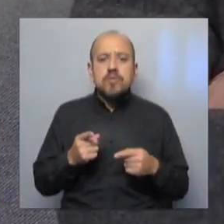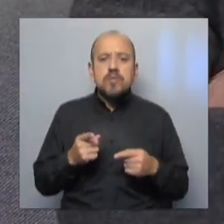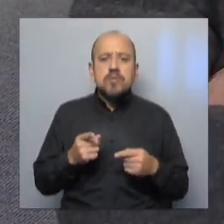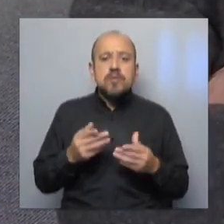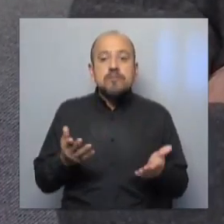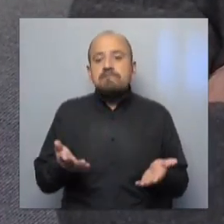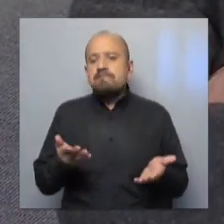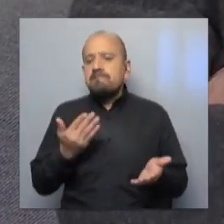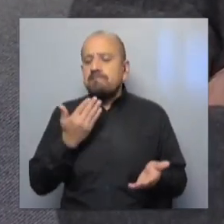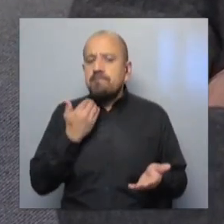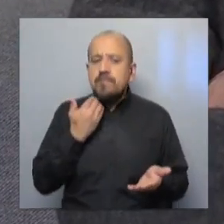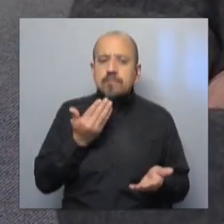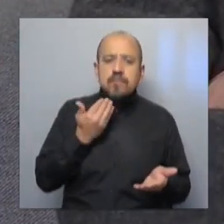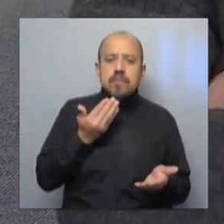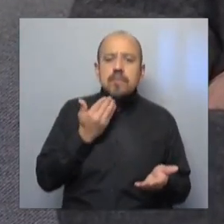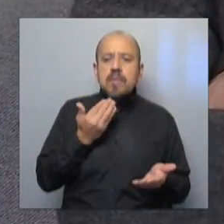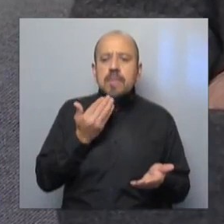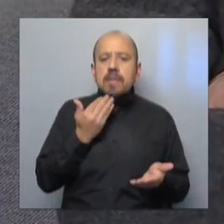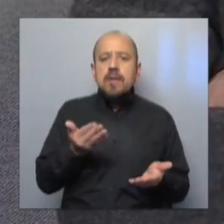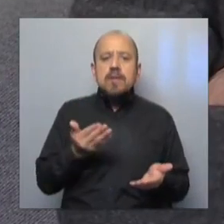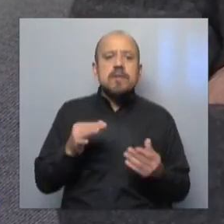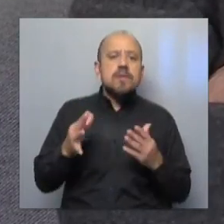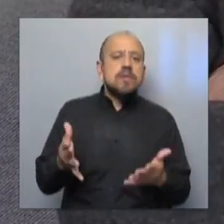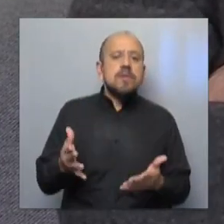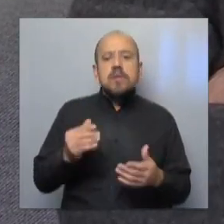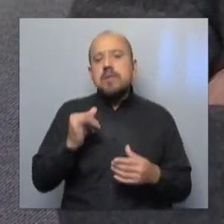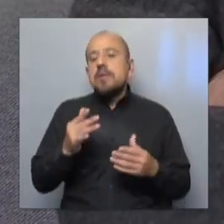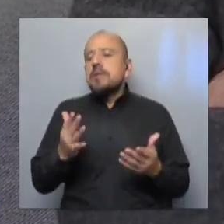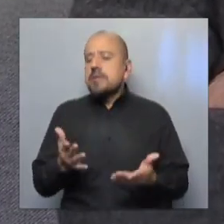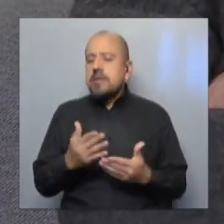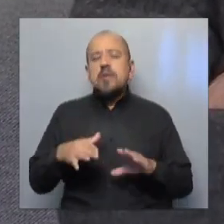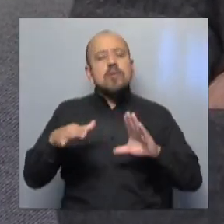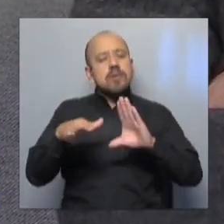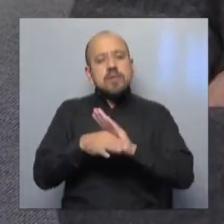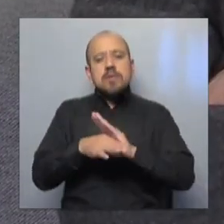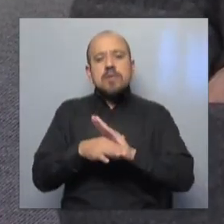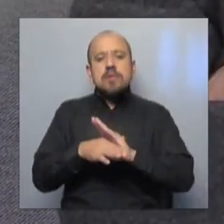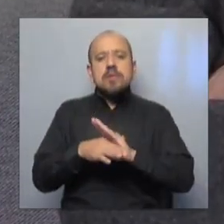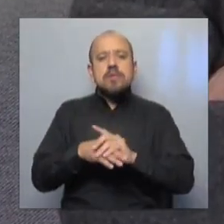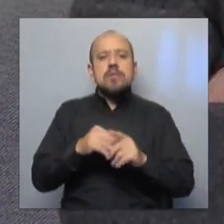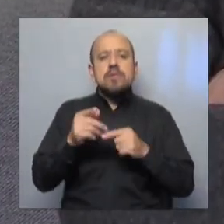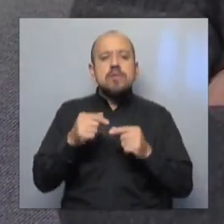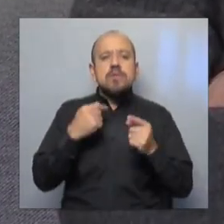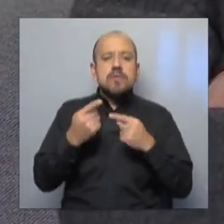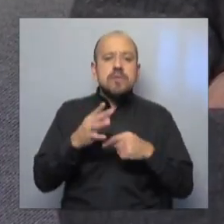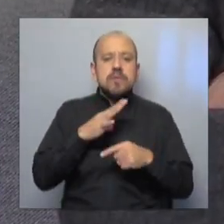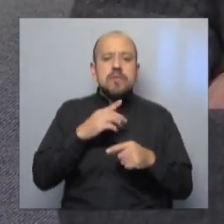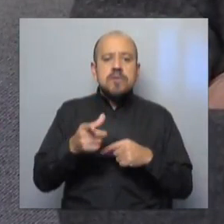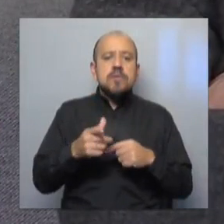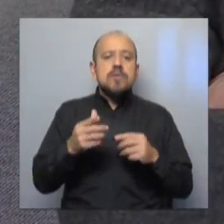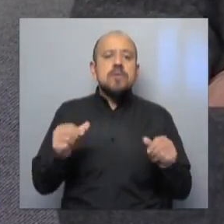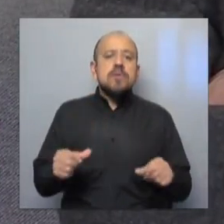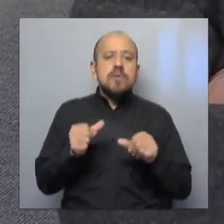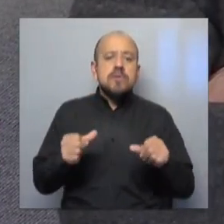no sé si es es sine quanon que después tengamos entre comillas que hacer